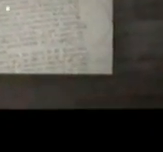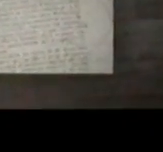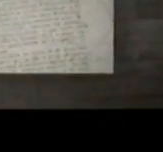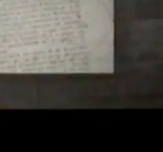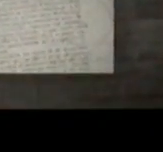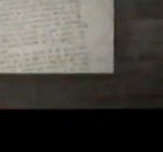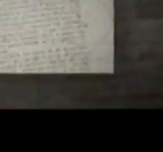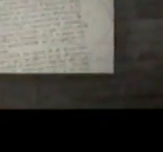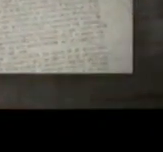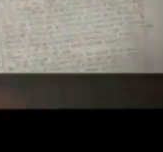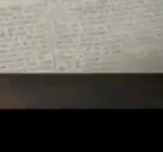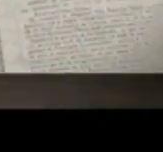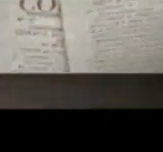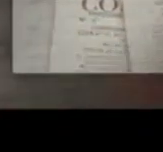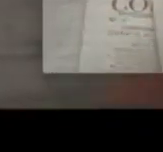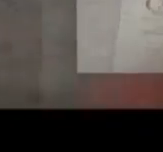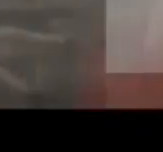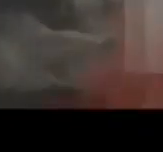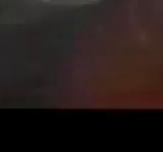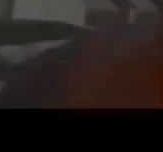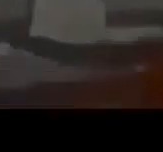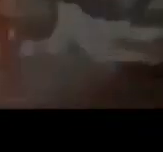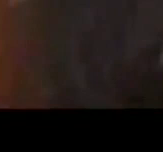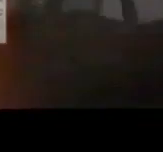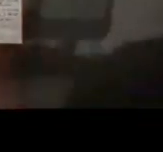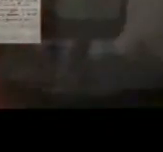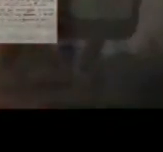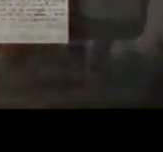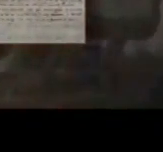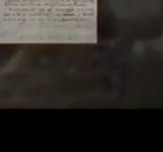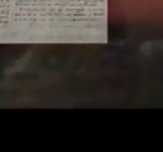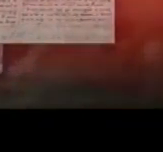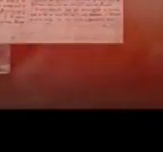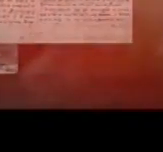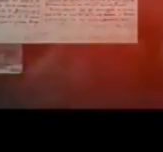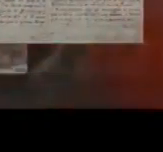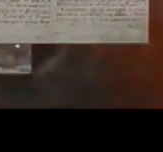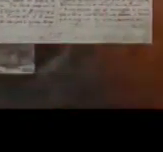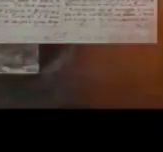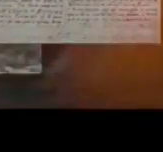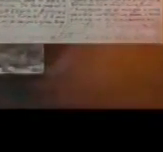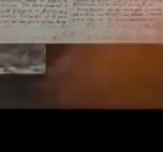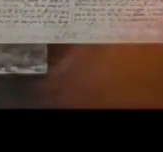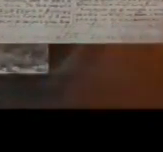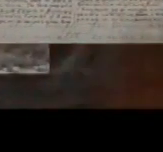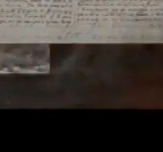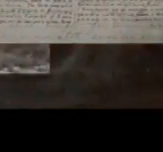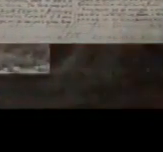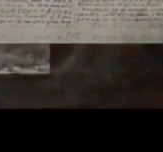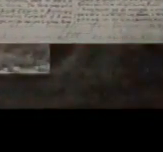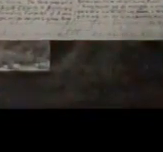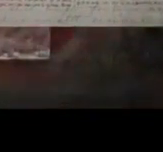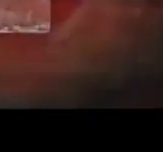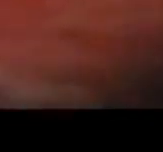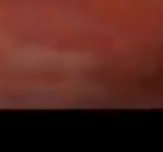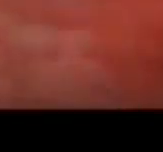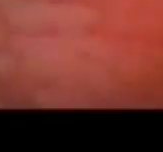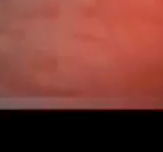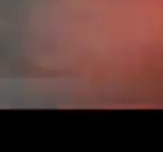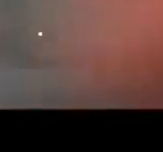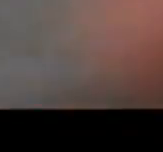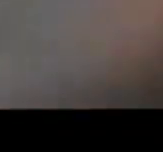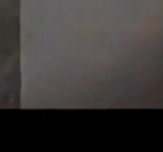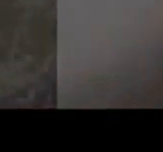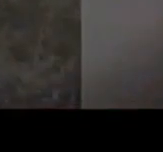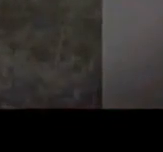causa patriótica, con el fin de combatir la mentira realista. Sus páginas narraron los avances y victorias del ejército